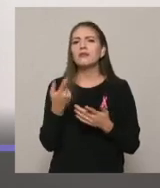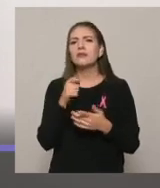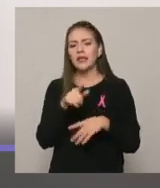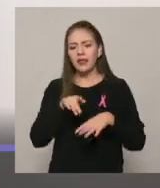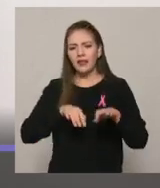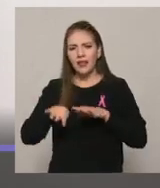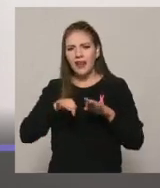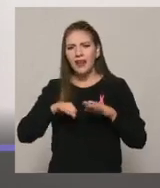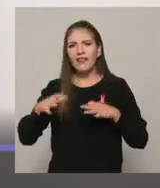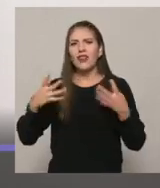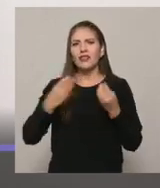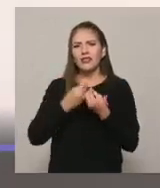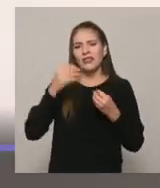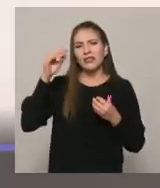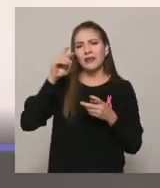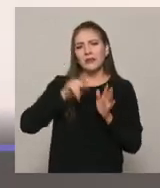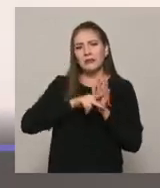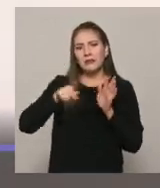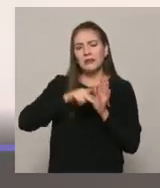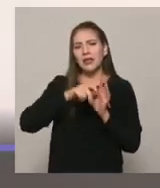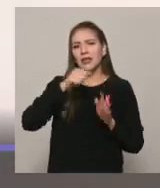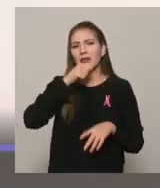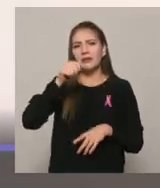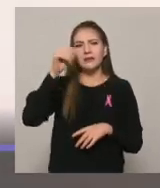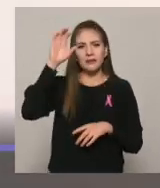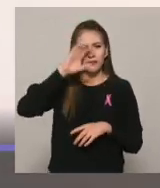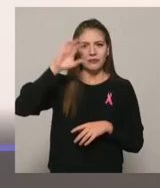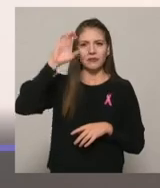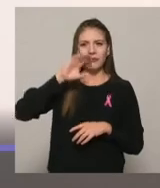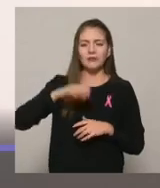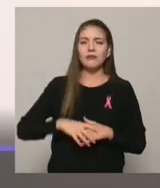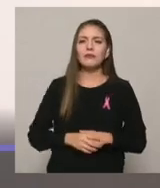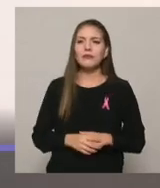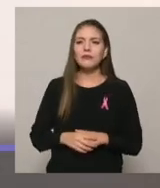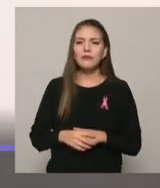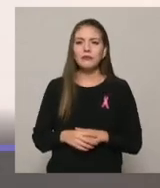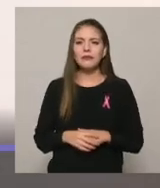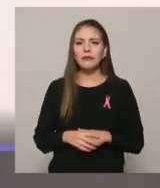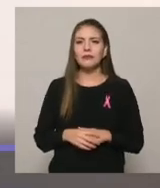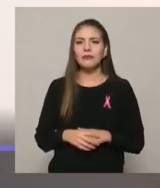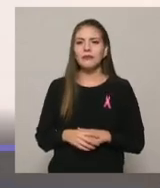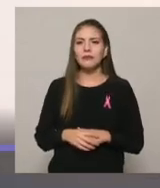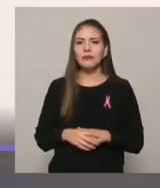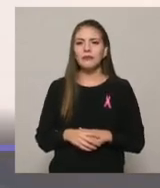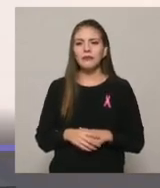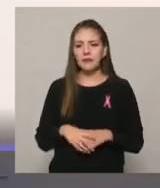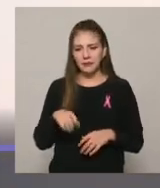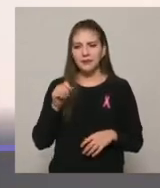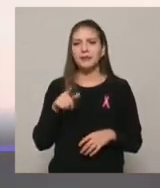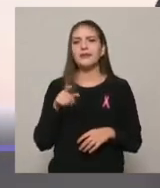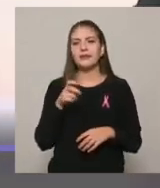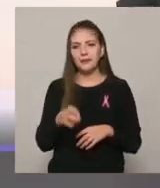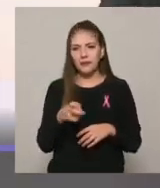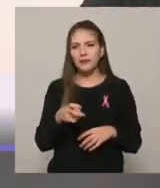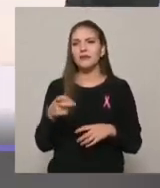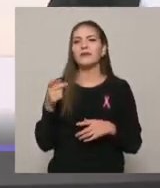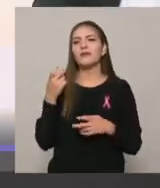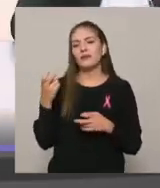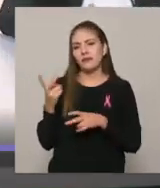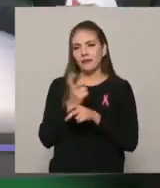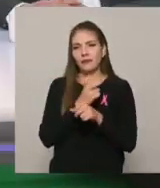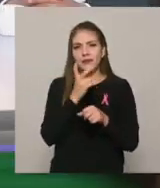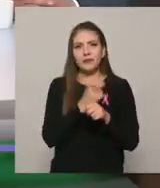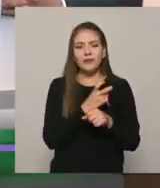de periodismo de ciencia, ¿no? Claro que sí, por eso es que los llamamos para iniciar esto. Dejo en la mesa el debate, el análisis, cómo está el